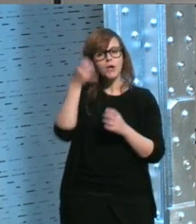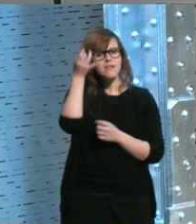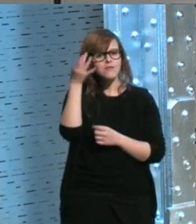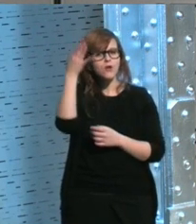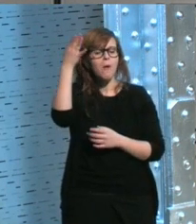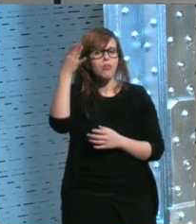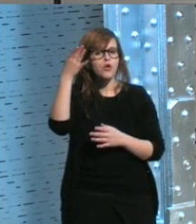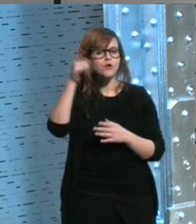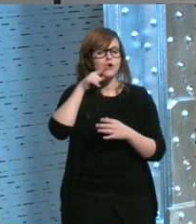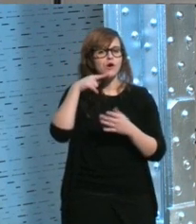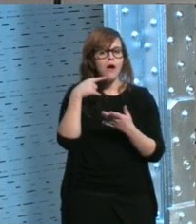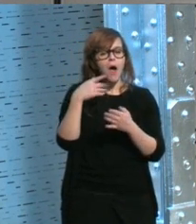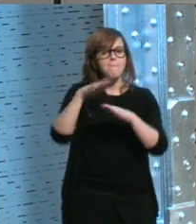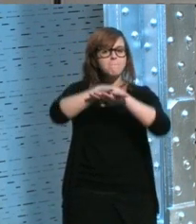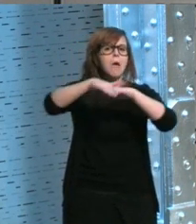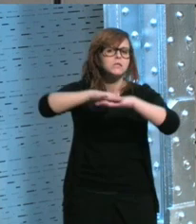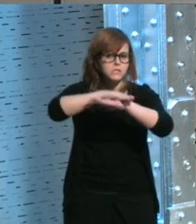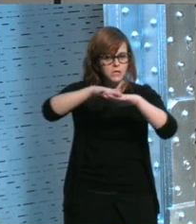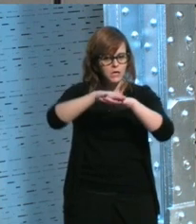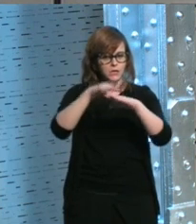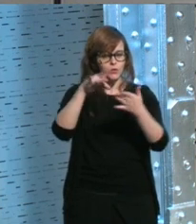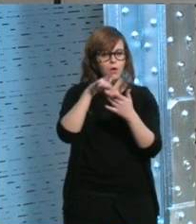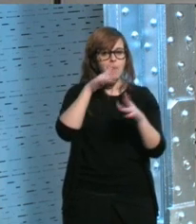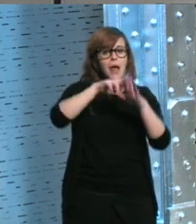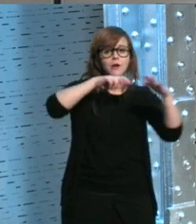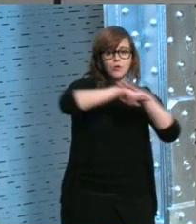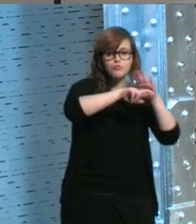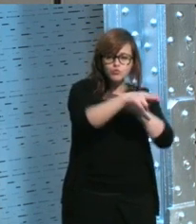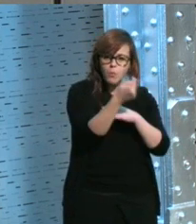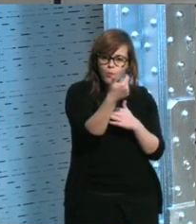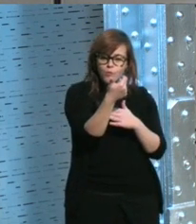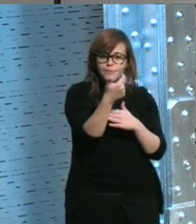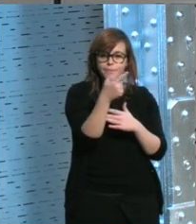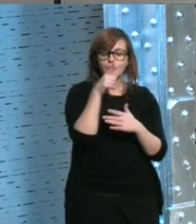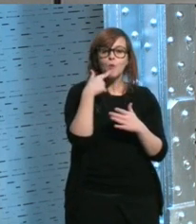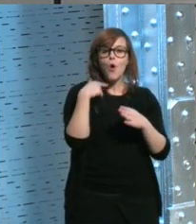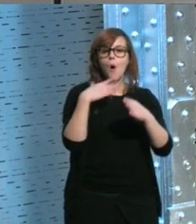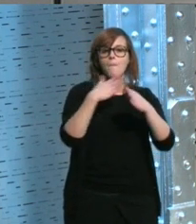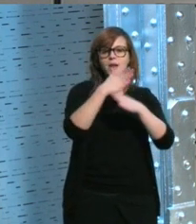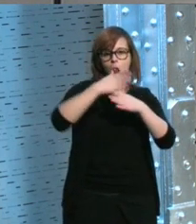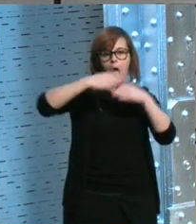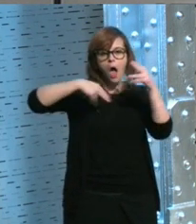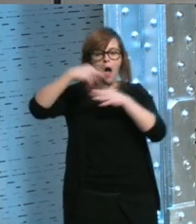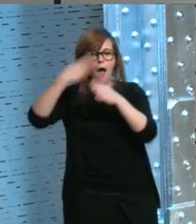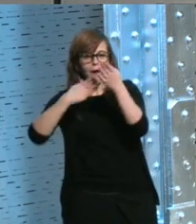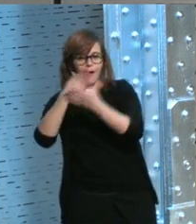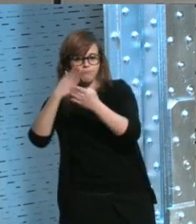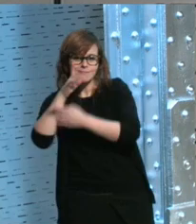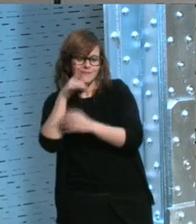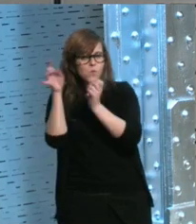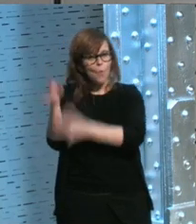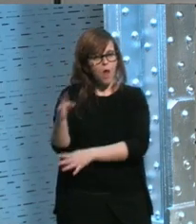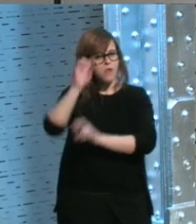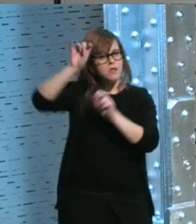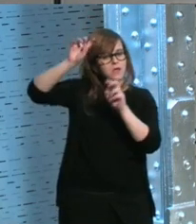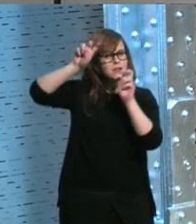pocos elementos, porque muchas veces pocos recursos, los problemas no requieren muchos recursos. Y hay algo que